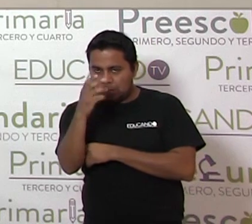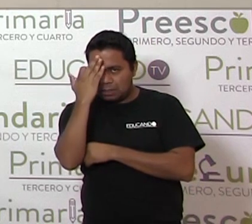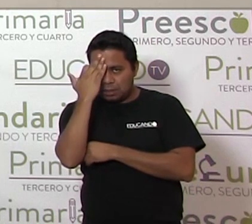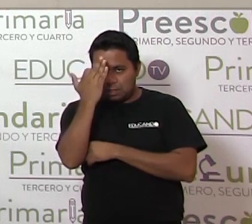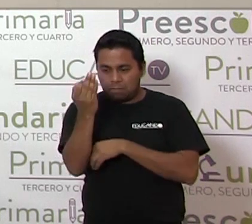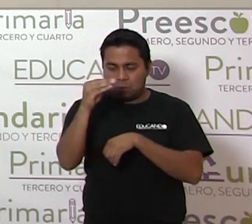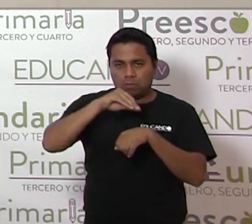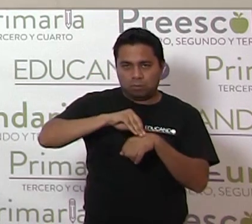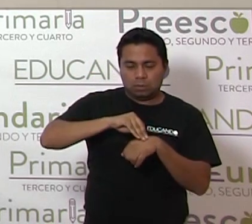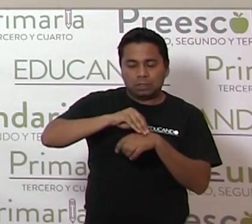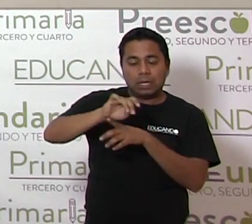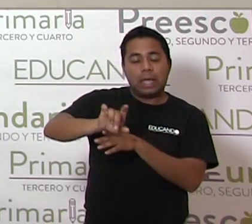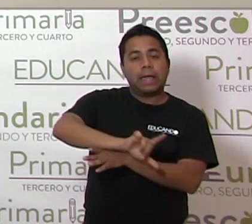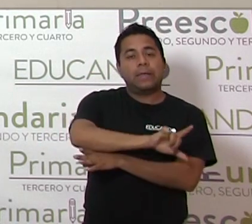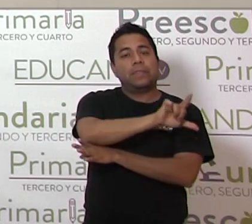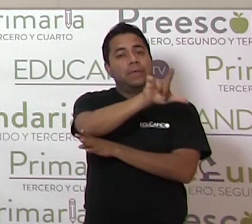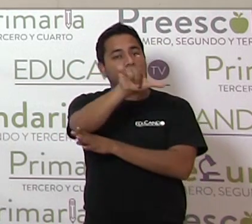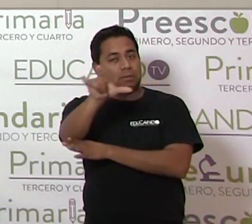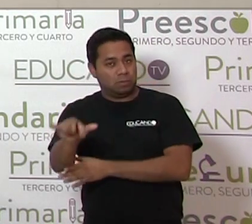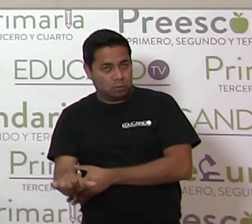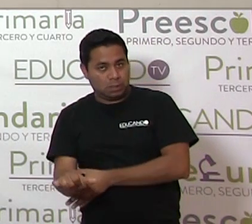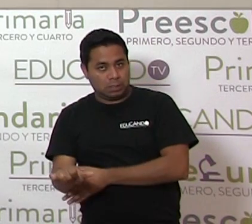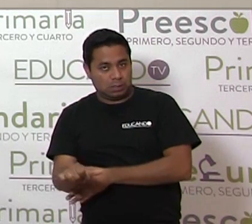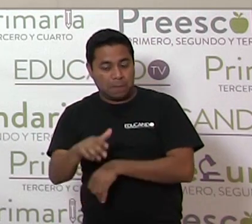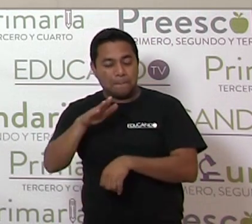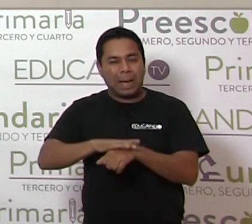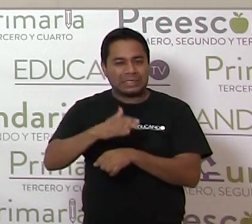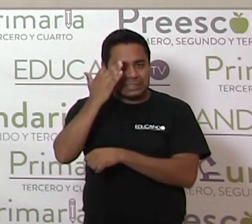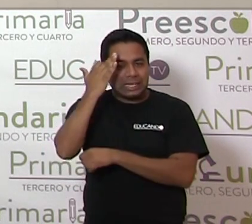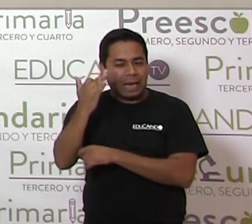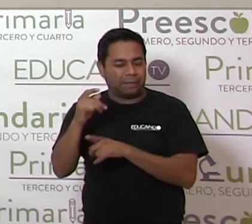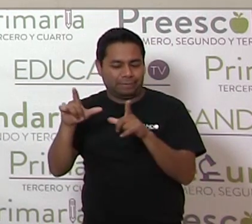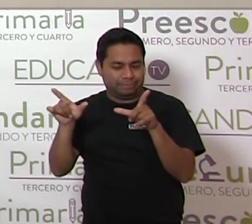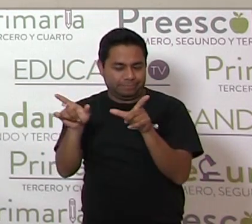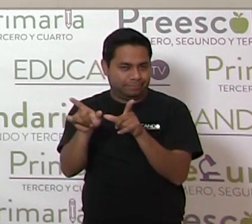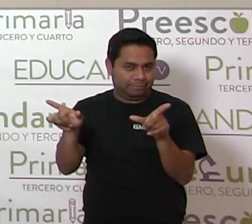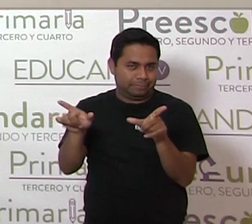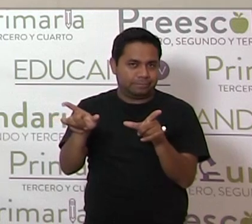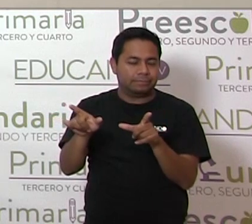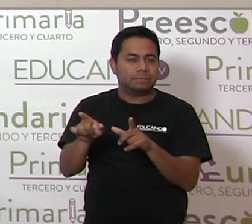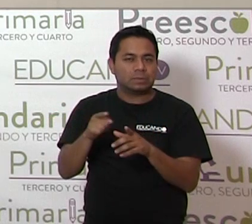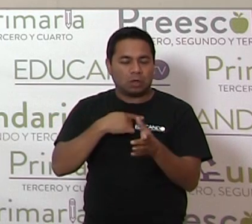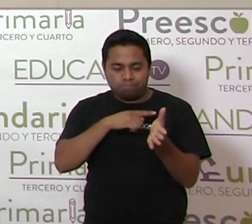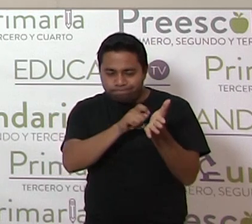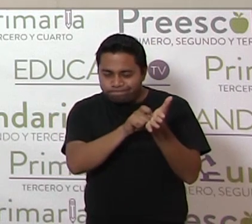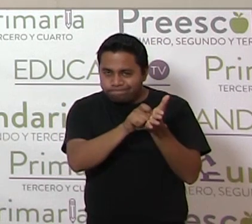tiempo. Más tarde, bien, lo voy a subrayar.